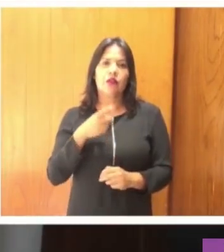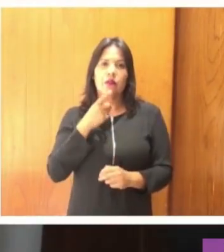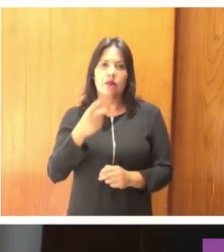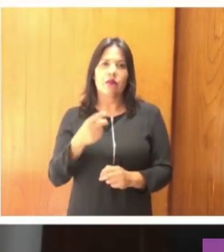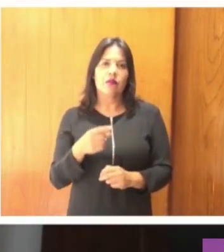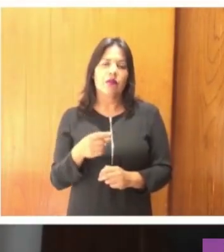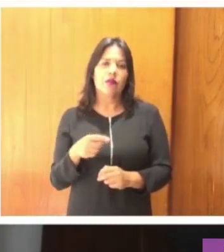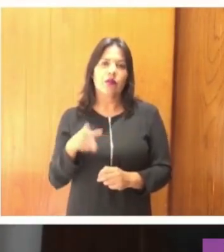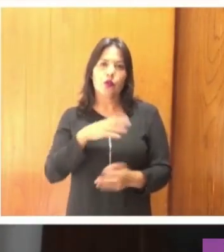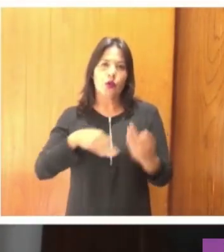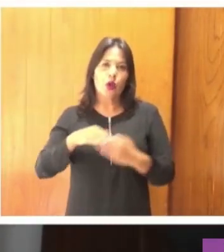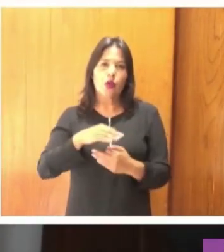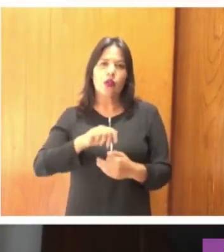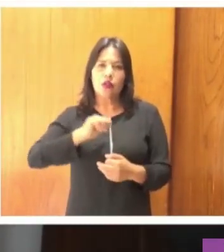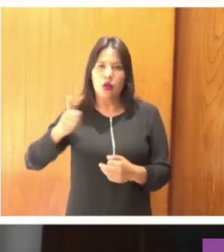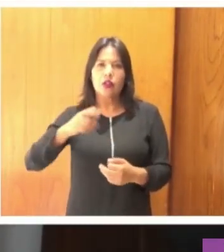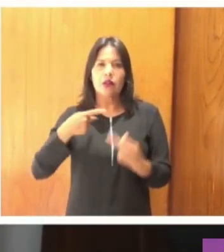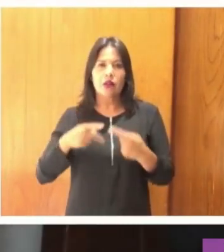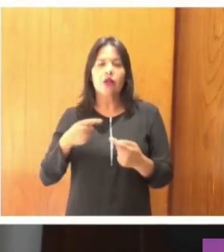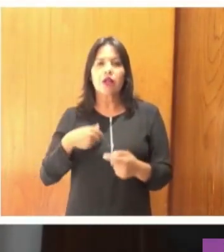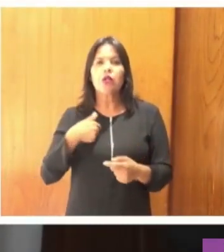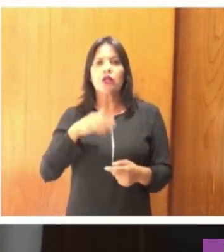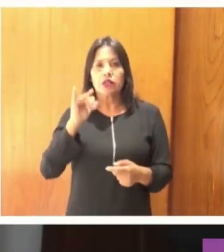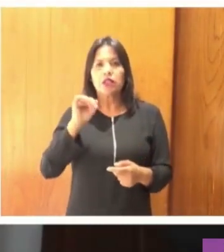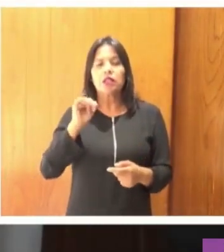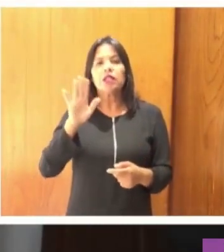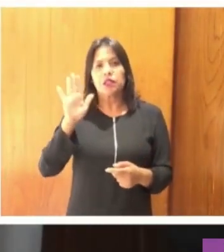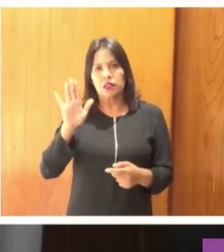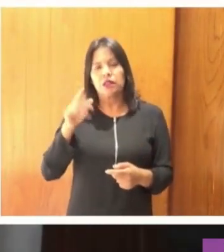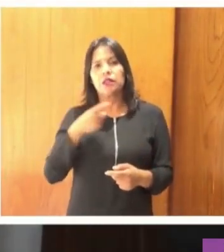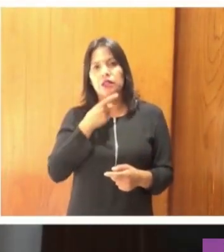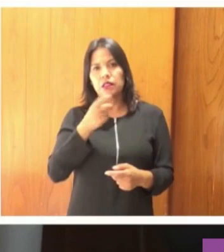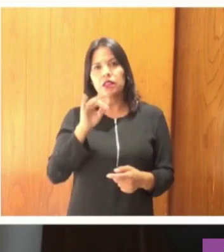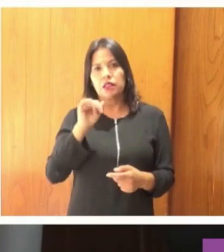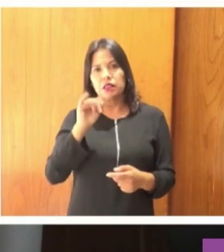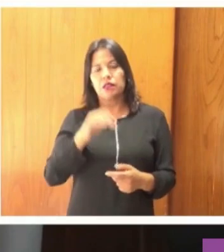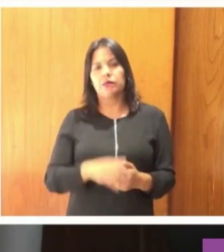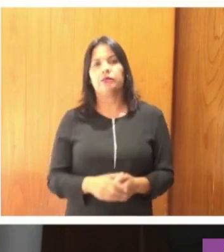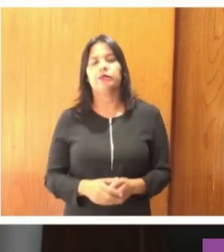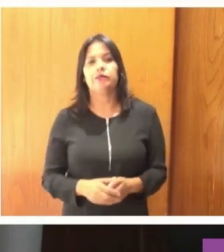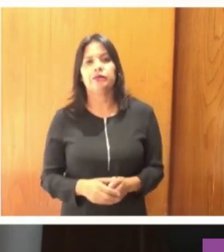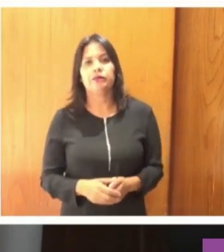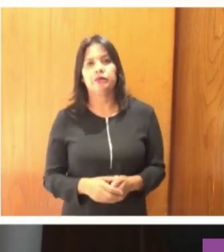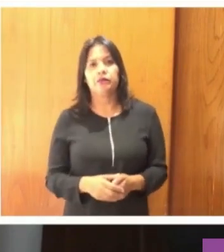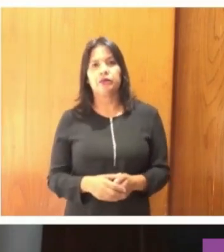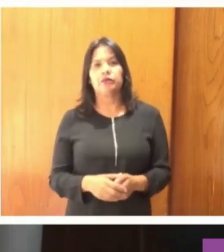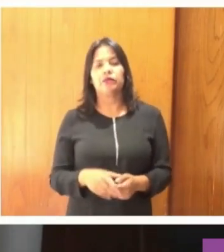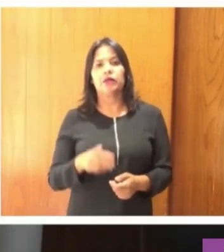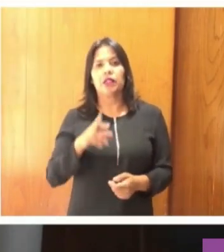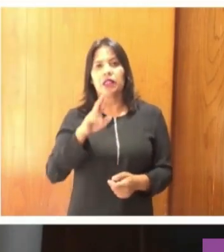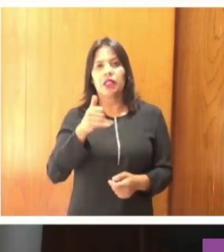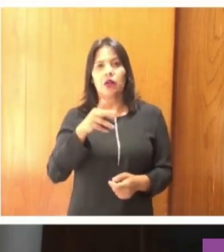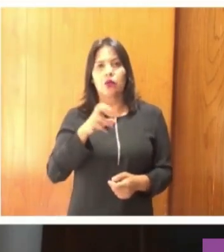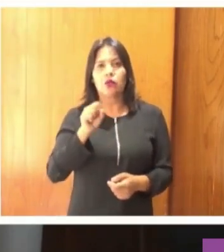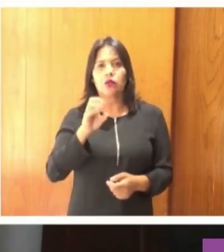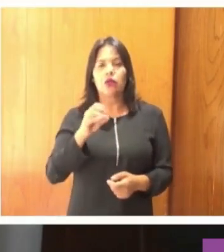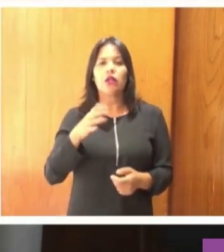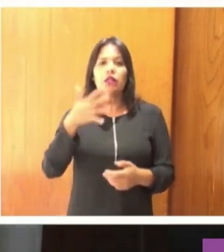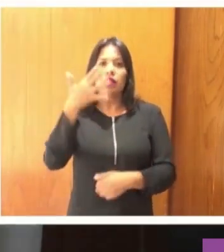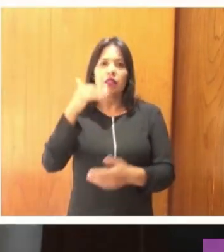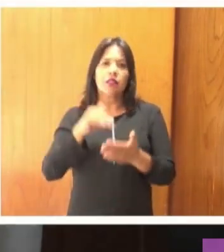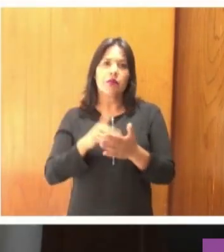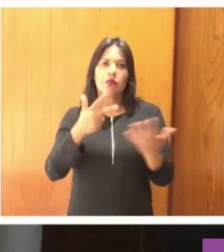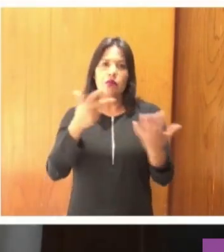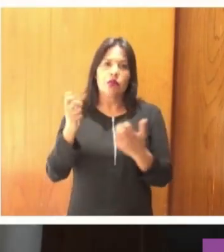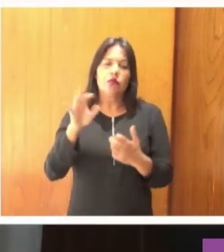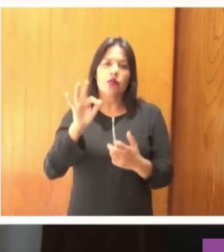demás recursos que integran el bloque, emitiendo un voto particular en el recurso 15.842 por la reserva